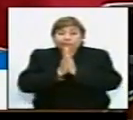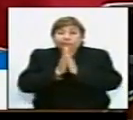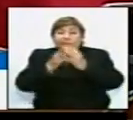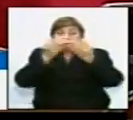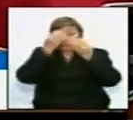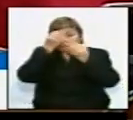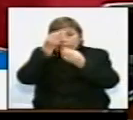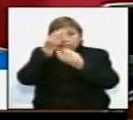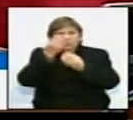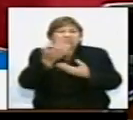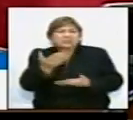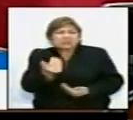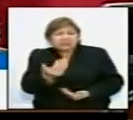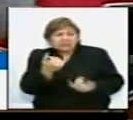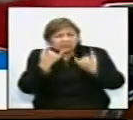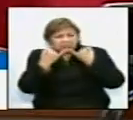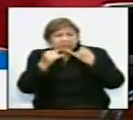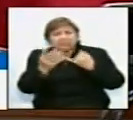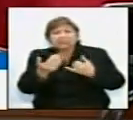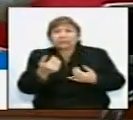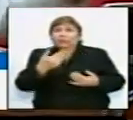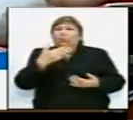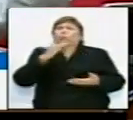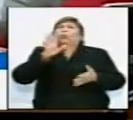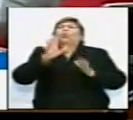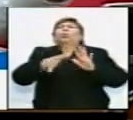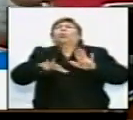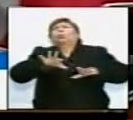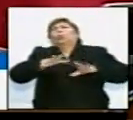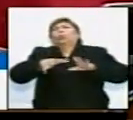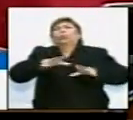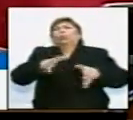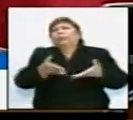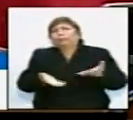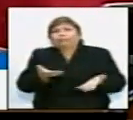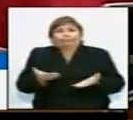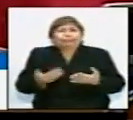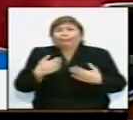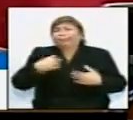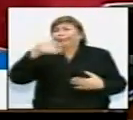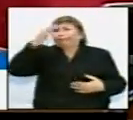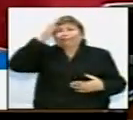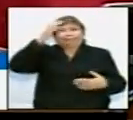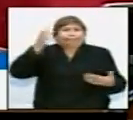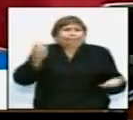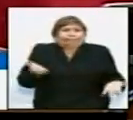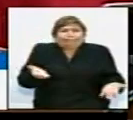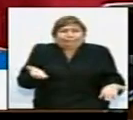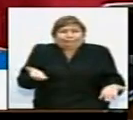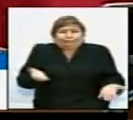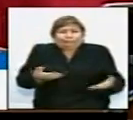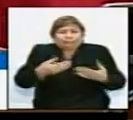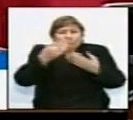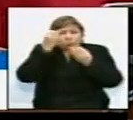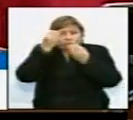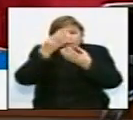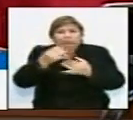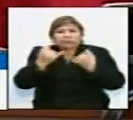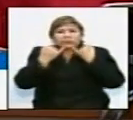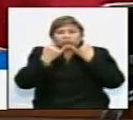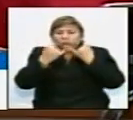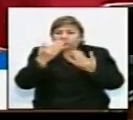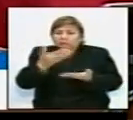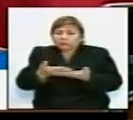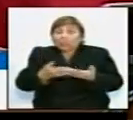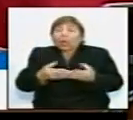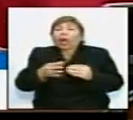información, tenemos información muy macro, pero no tenemos la capacidad de poder tener información esa que